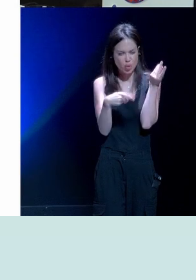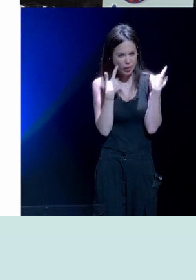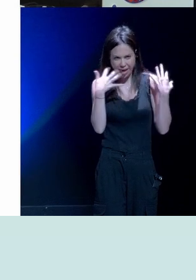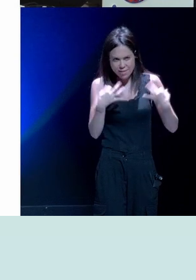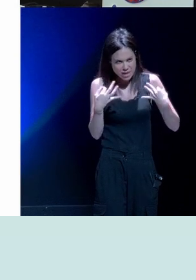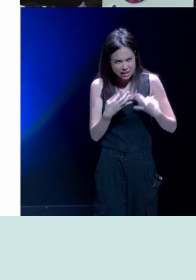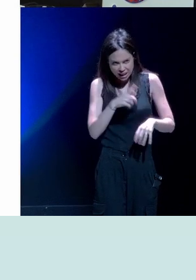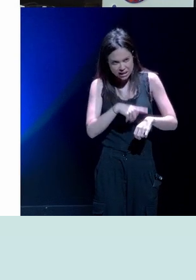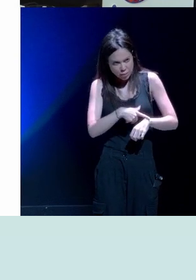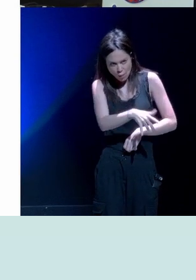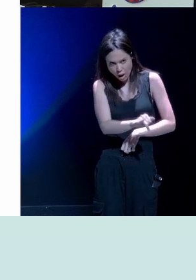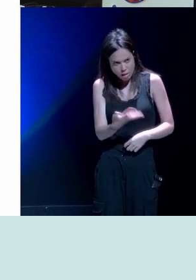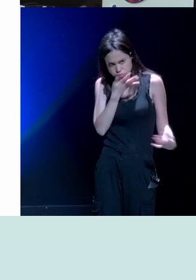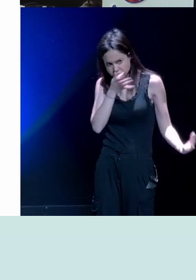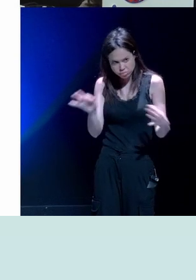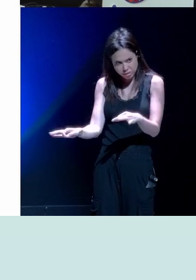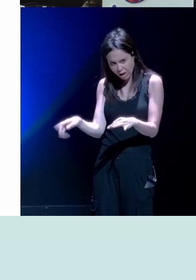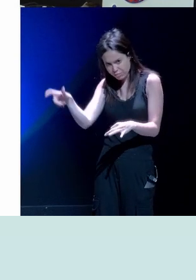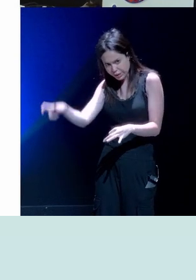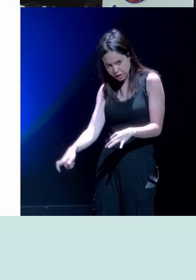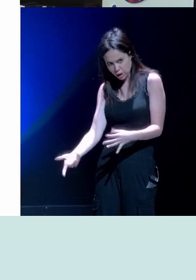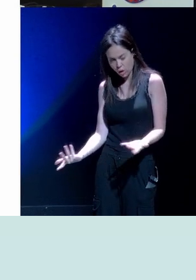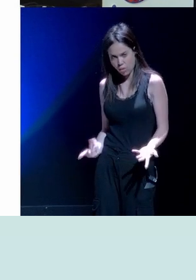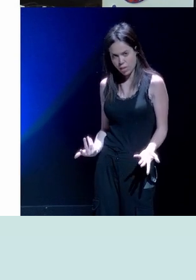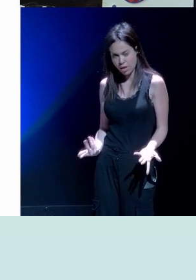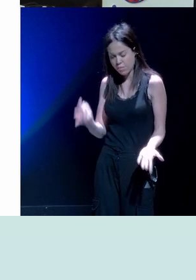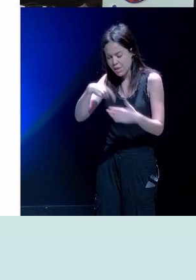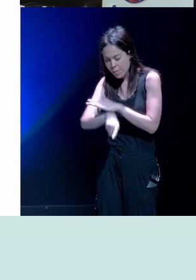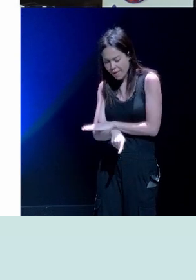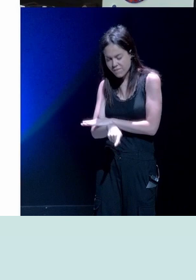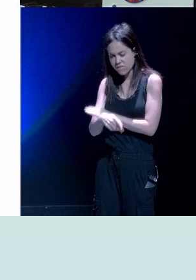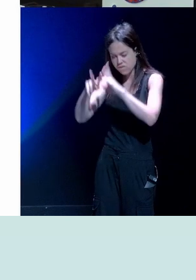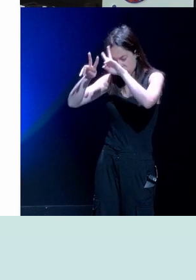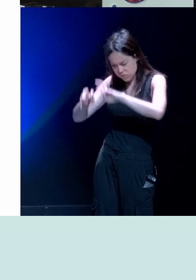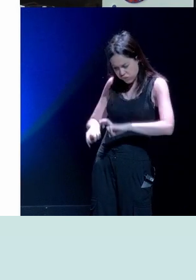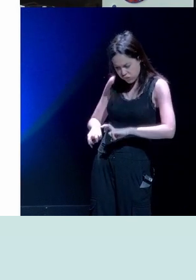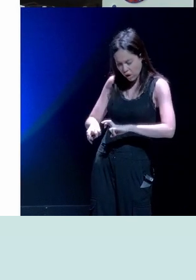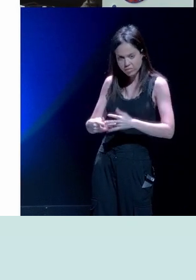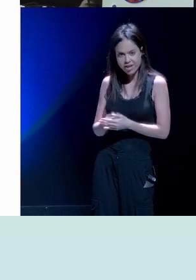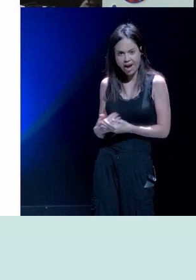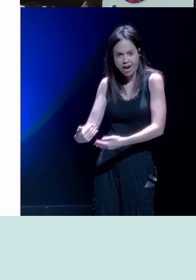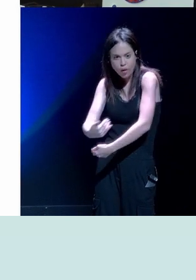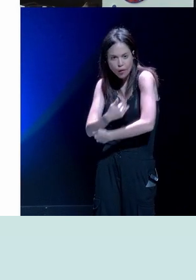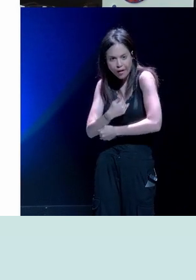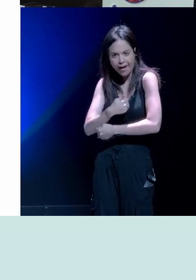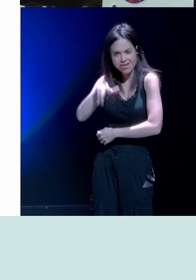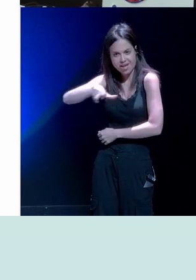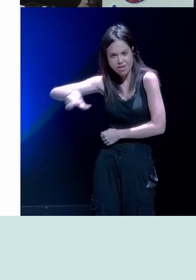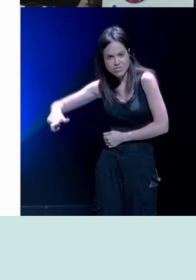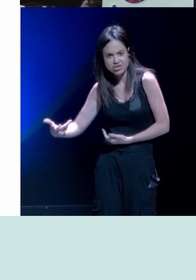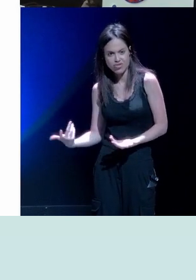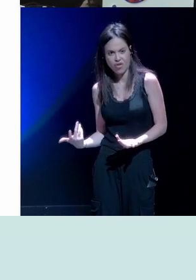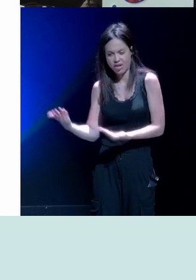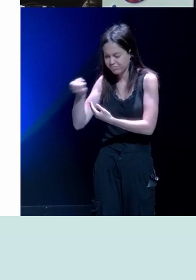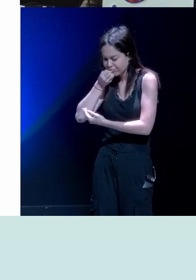de hacer el trabajo de forma más profunda, esa acogida de la que hablábamos, acoger a la persona teniendo en cuenta